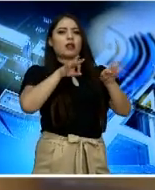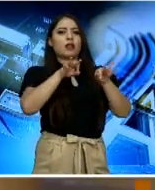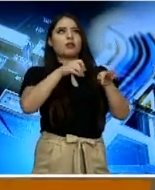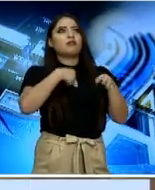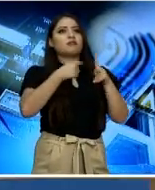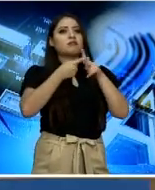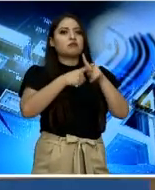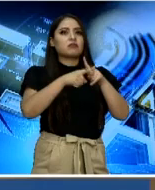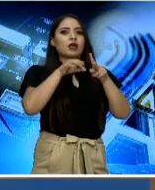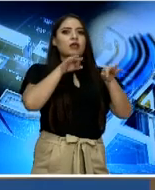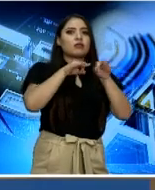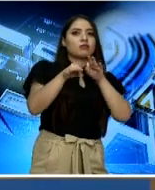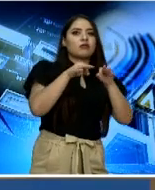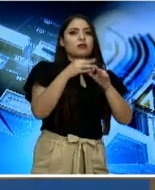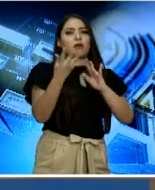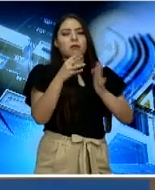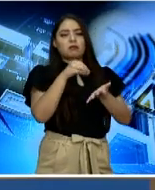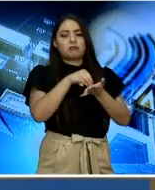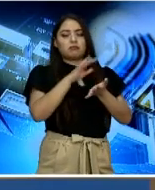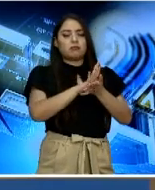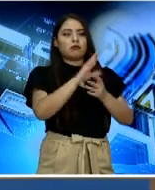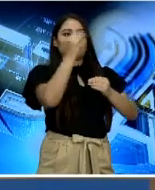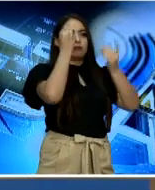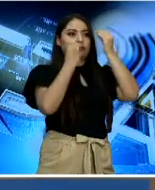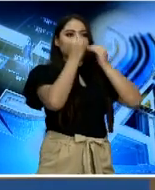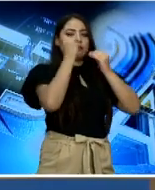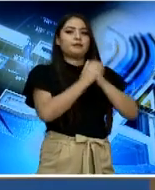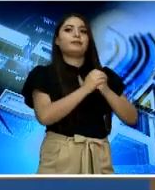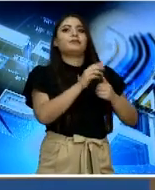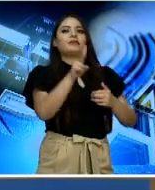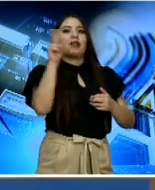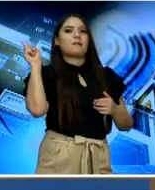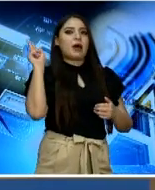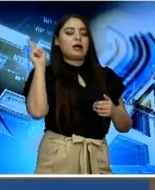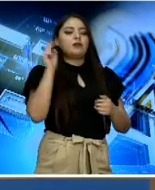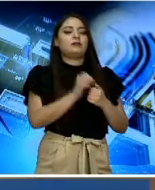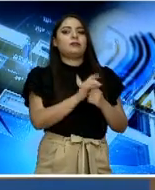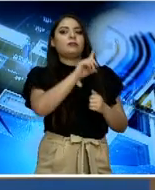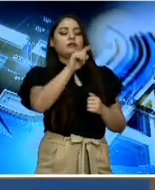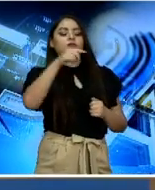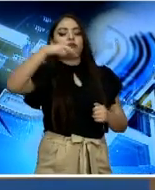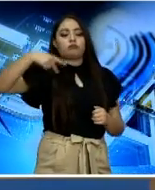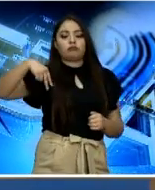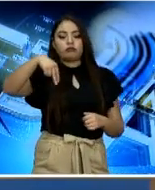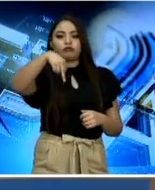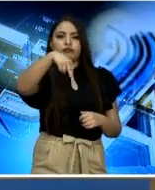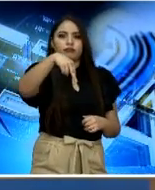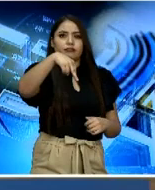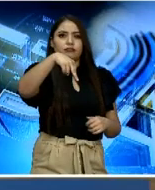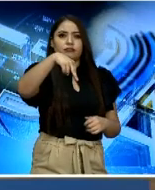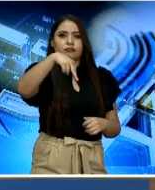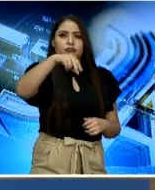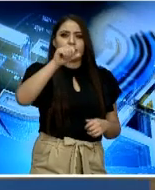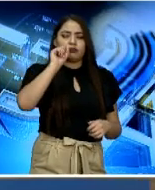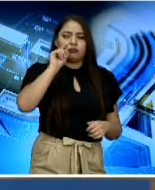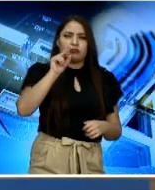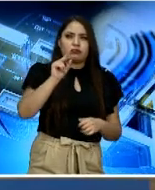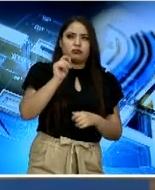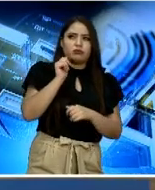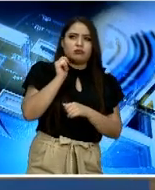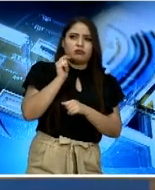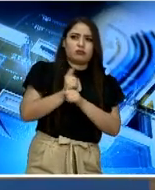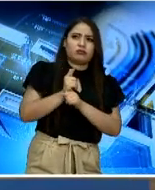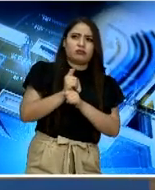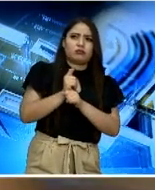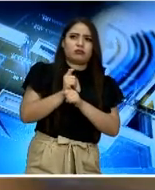cita, que fue este viernes. Entonces pasé por ahí y vi que estaba abierta, o sea, vi carros, camionetas afuera, yo